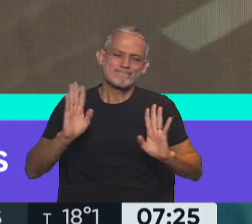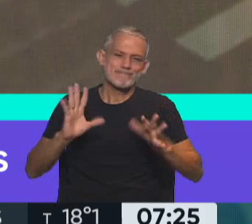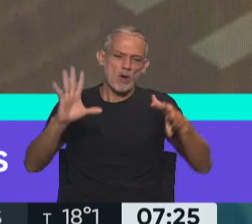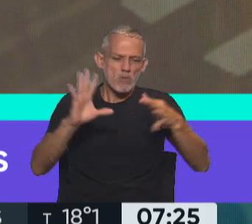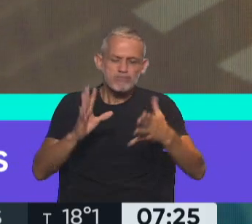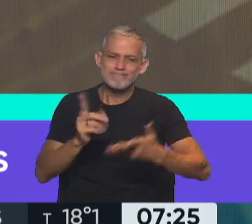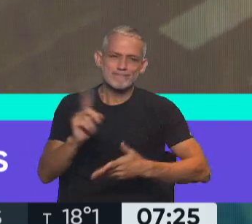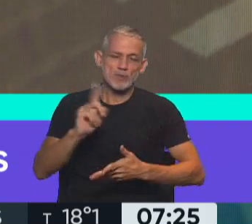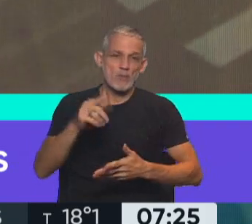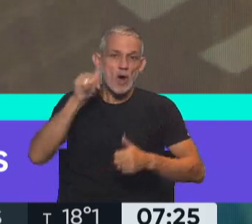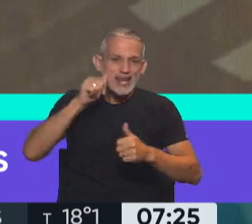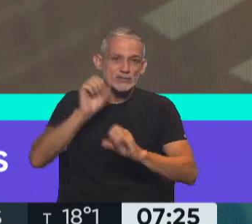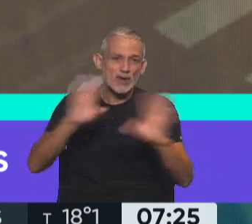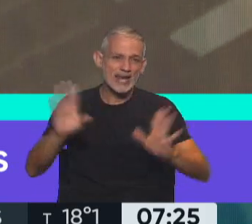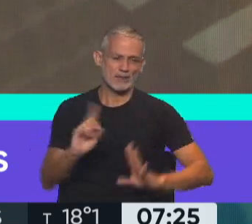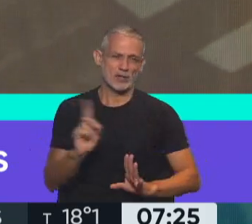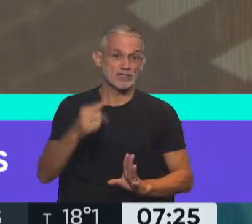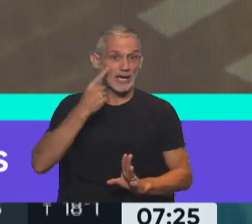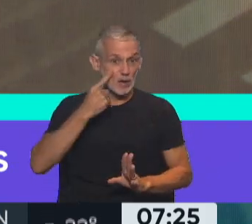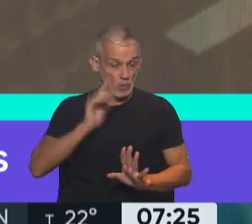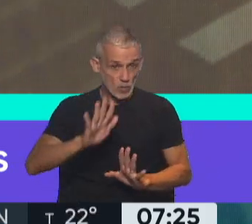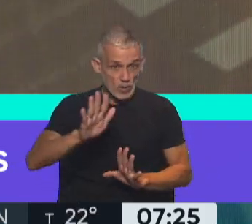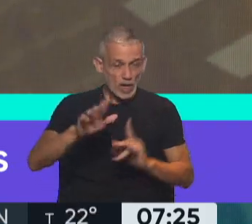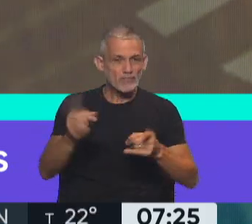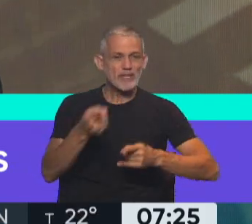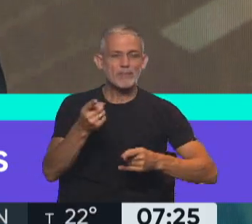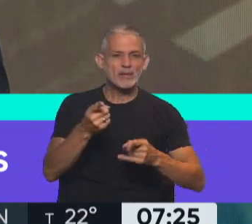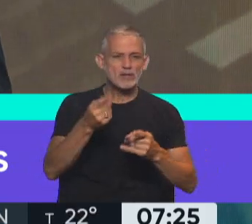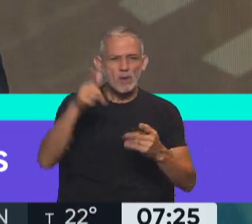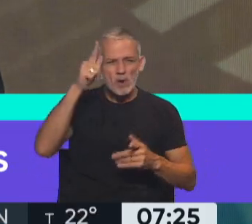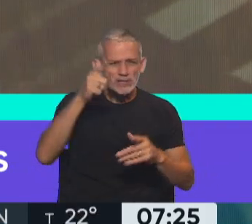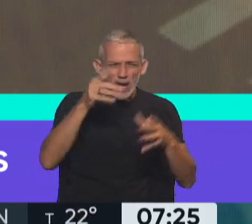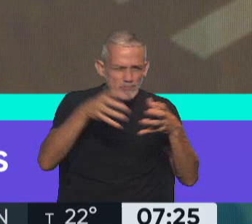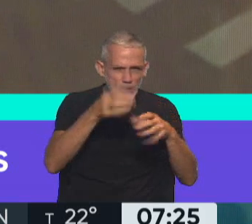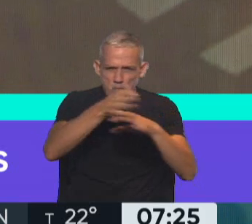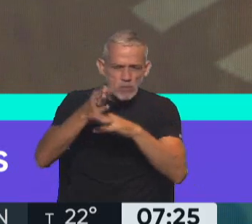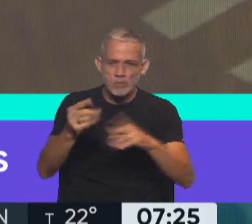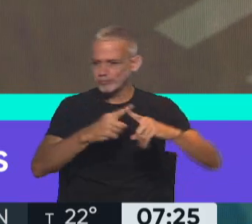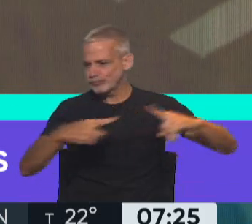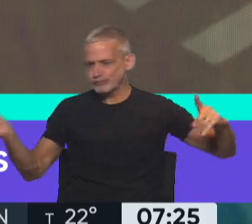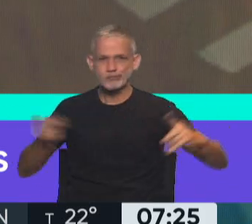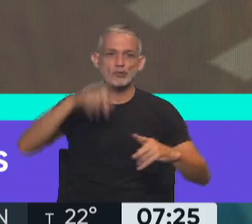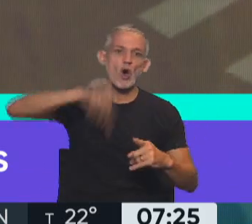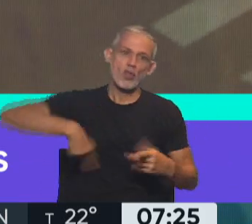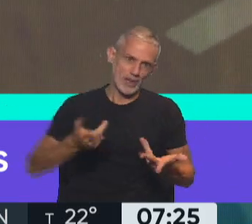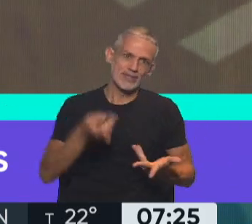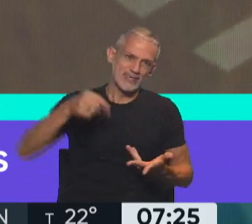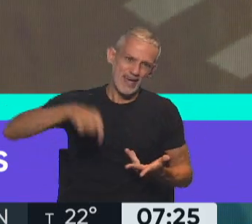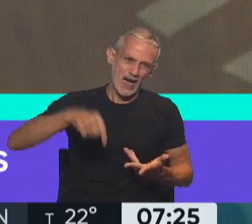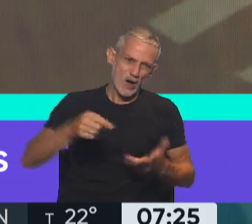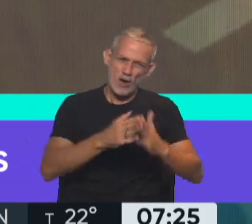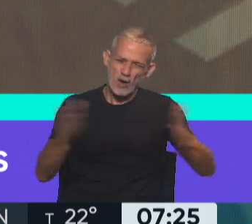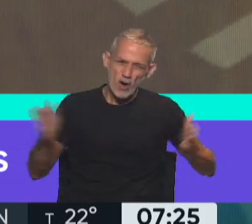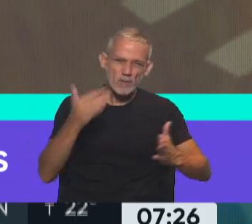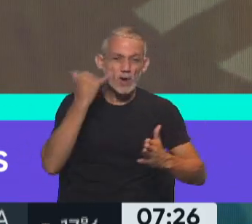y las lesiones graves. Y lo que hay que tener en cuenta es que los operativos se van a prolongar durante toda la jornada de hoy,